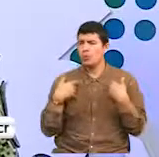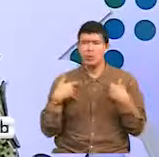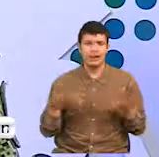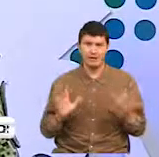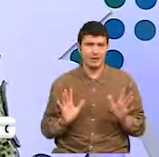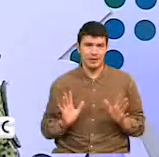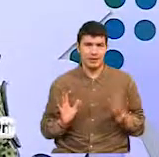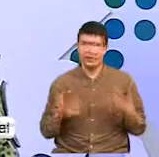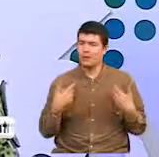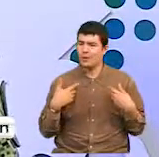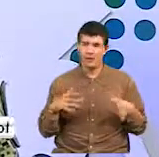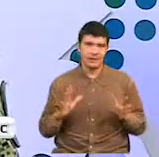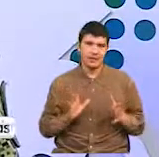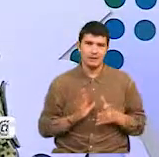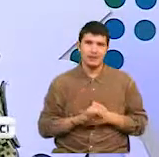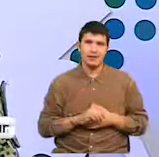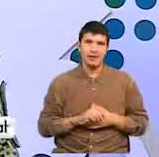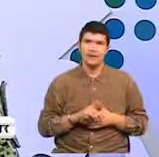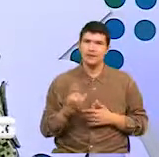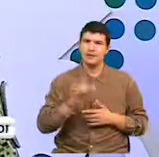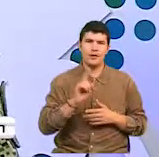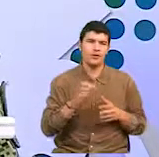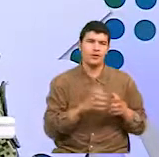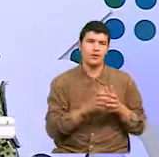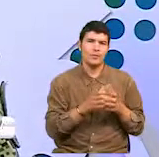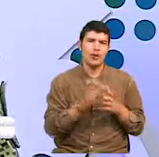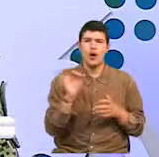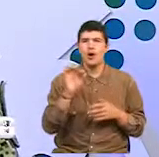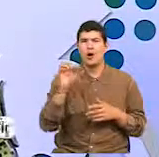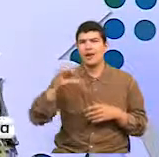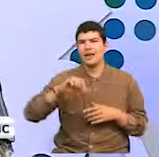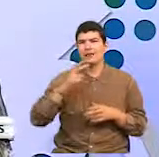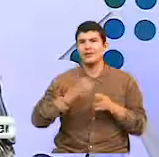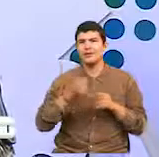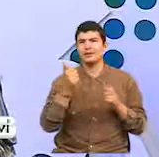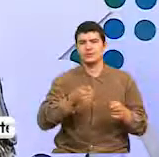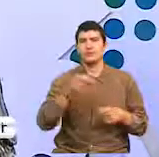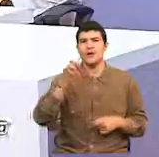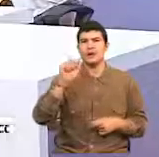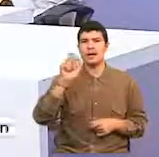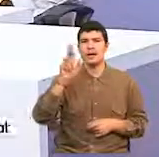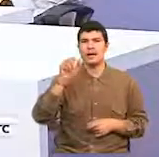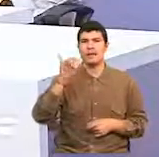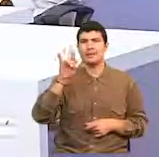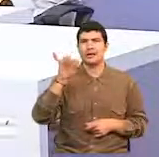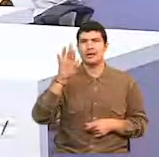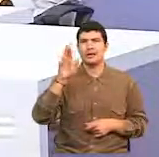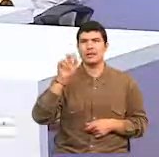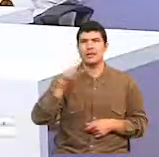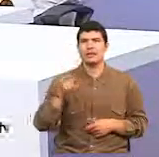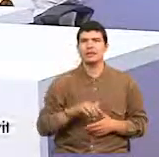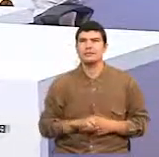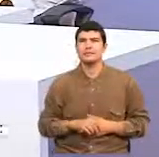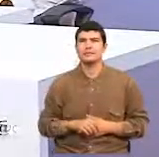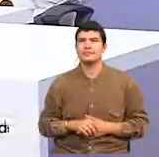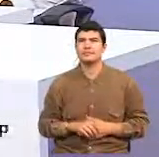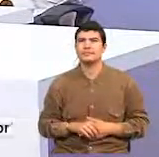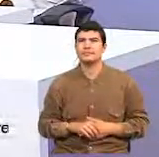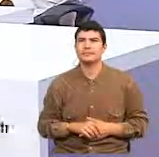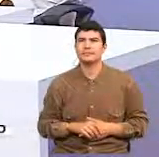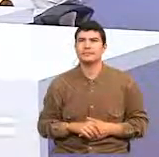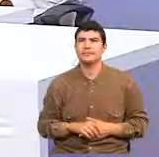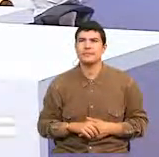ellos, no las autodefensas ni mal llamados paramilitares. La presencia del Ejército en la zona del Catatumbo ha sido constante,